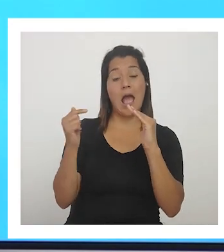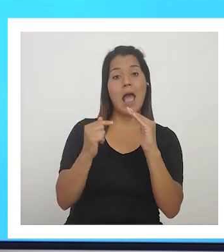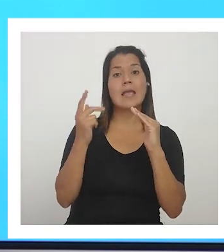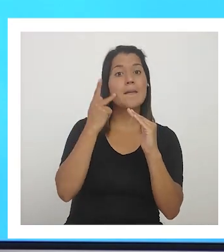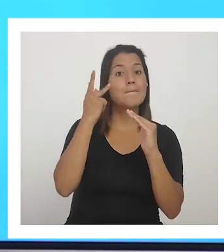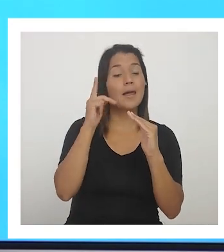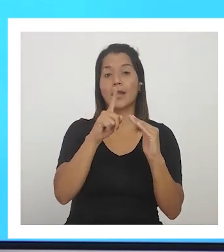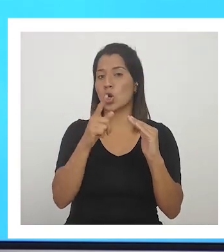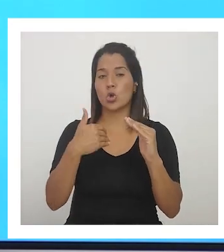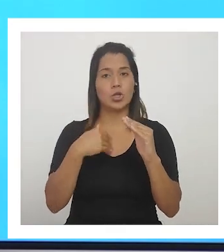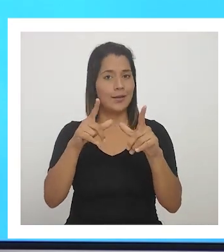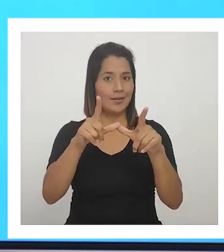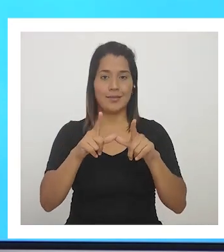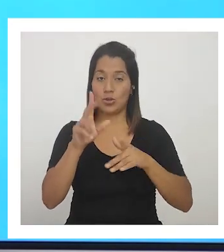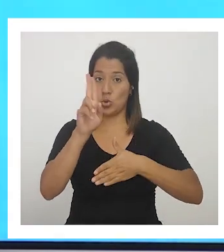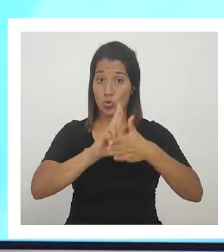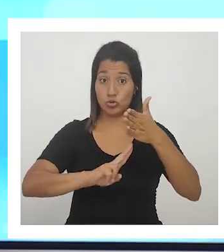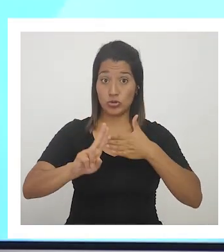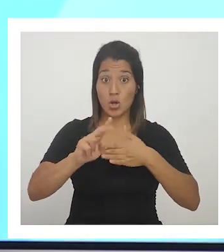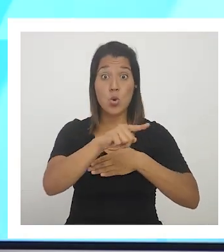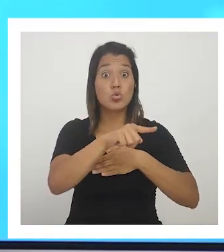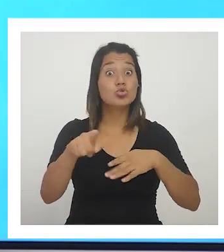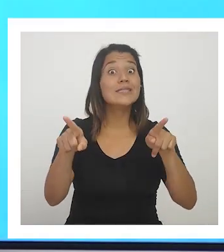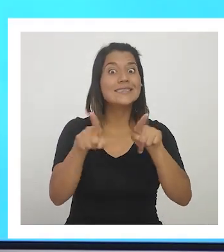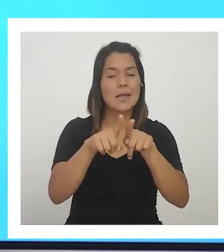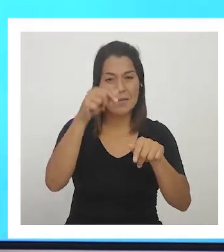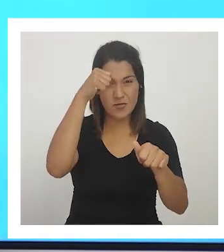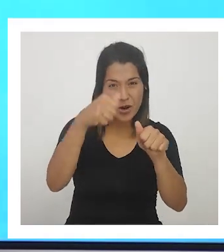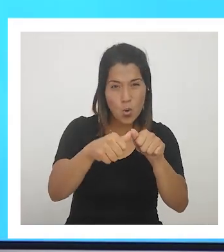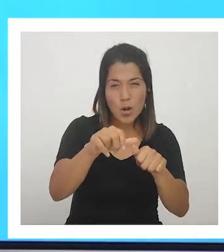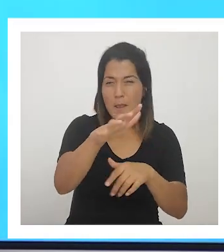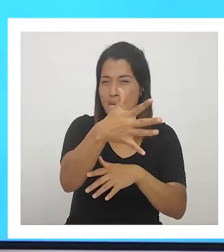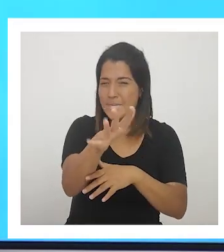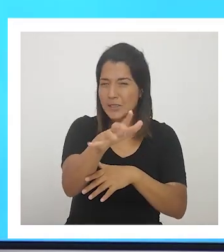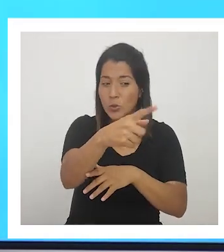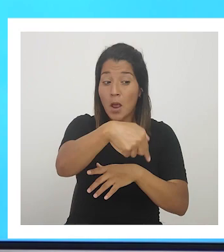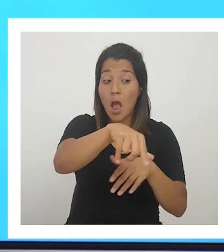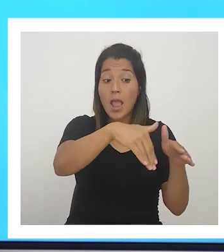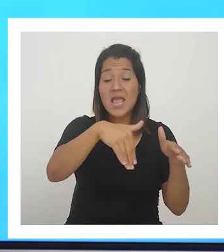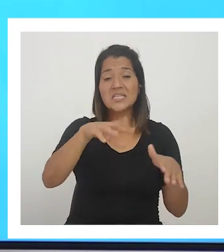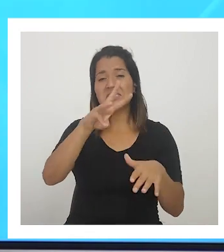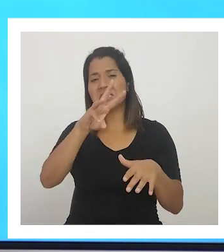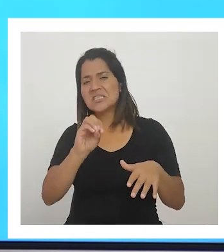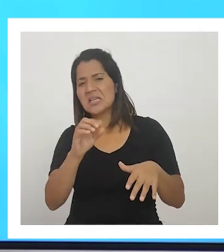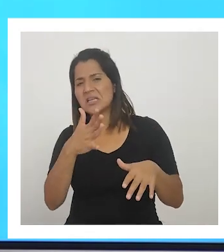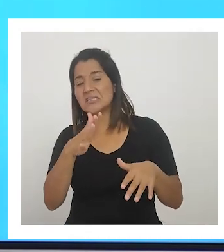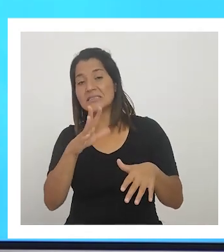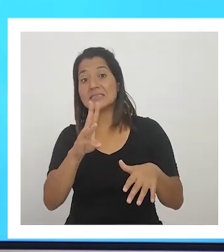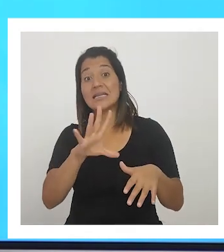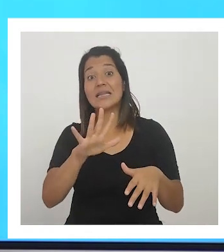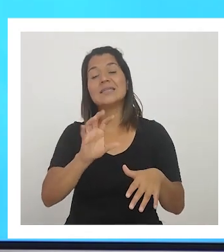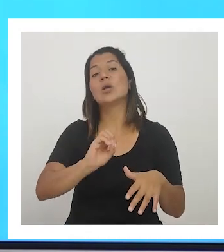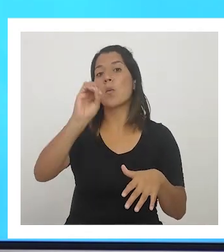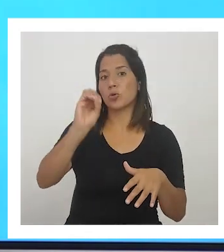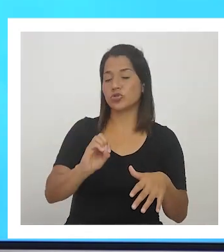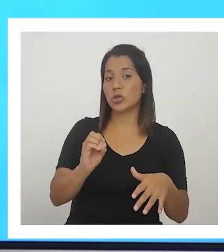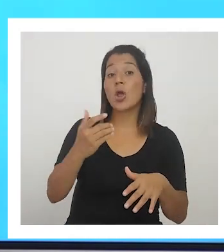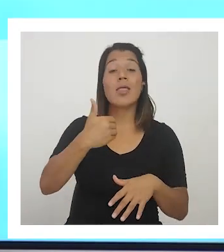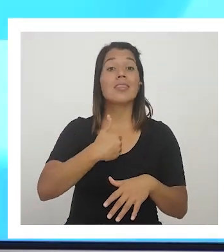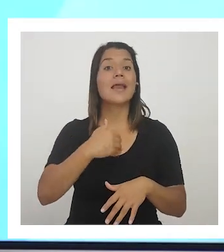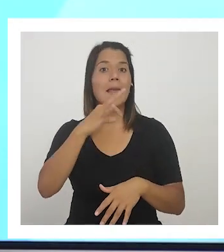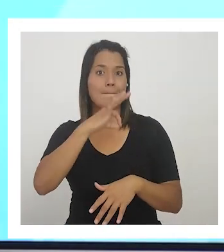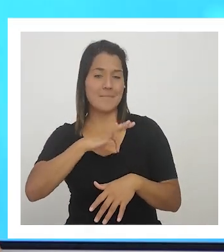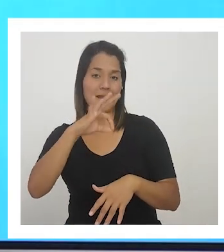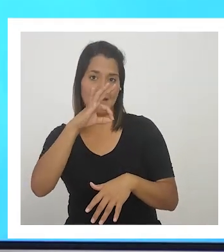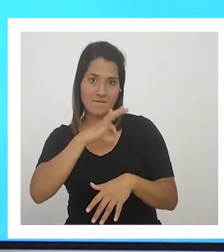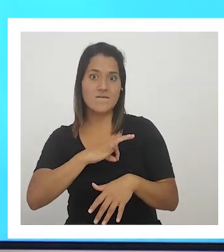título universitario. Y recordemos que también alrededor de un 60-65% gozan de beneficios estudiantiles,